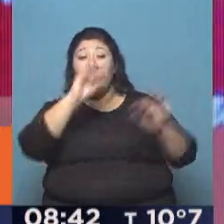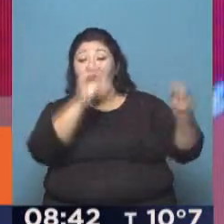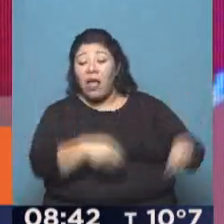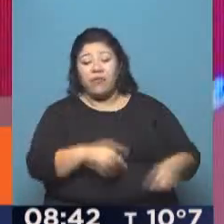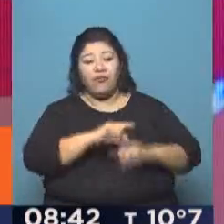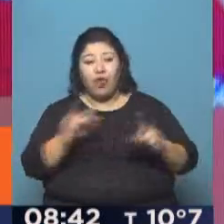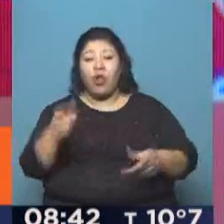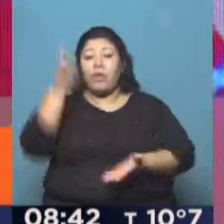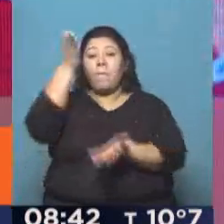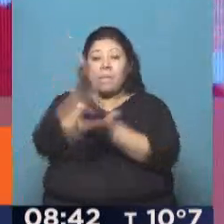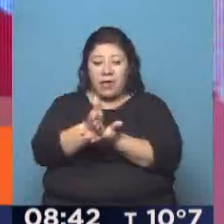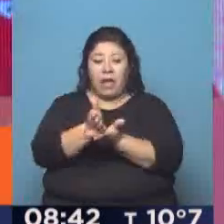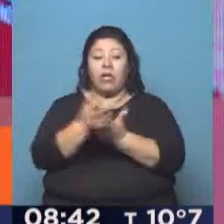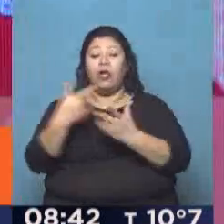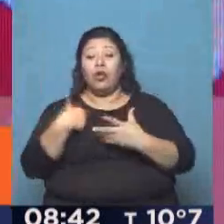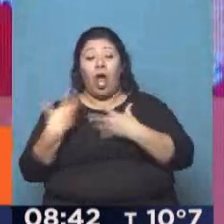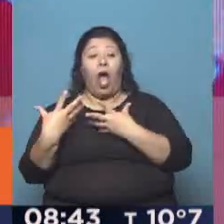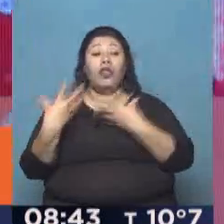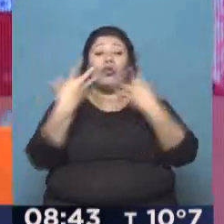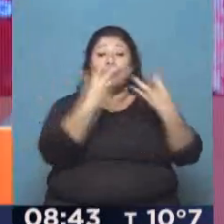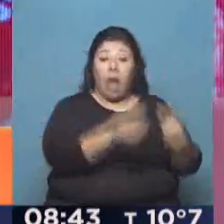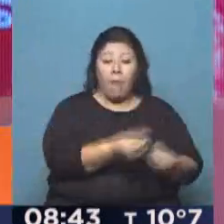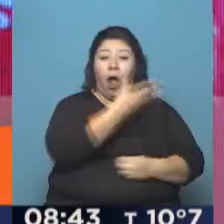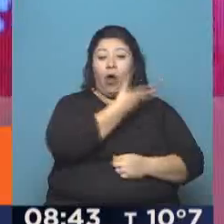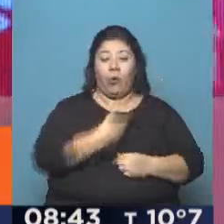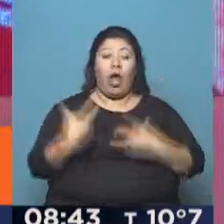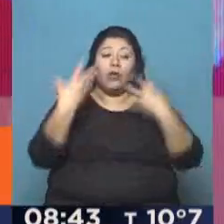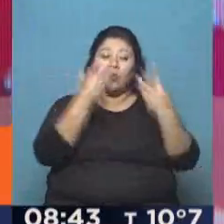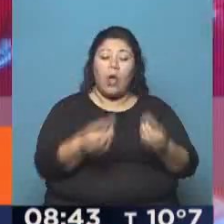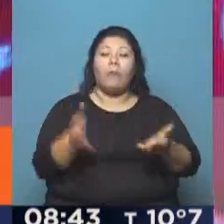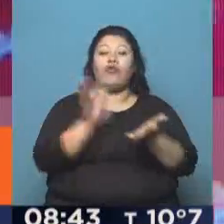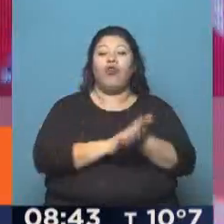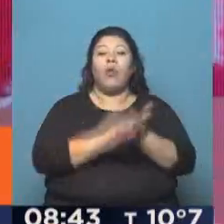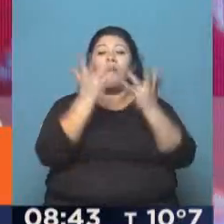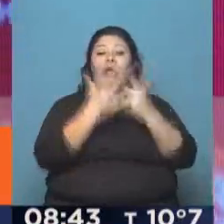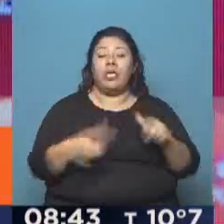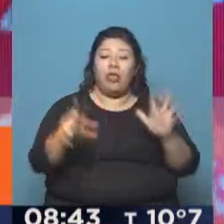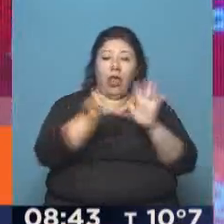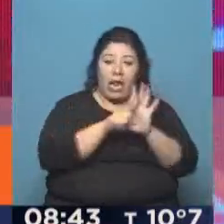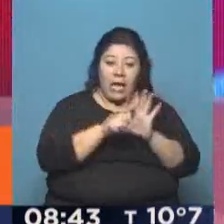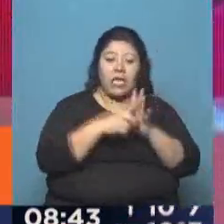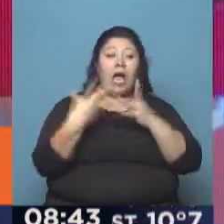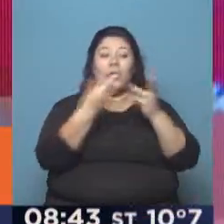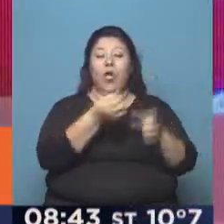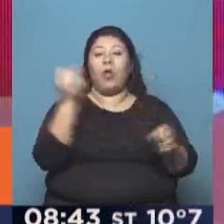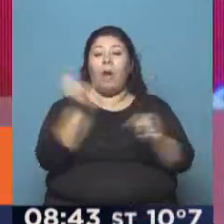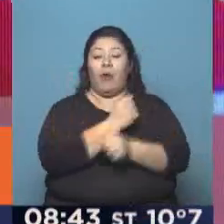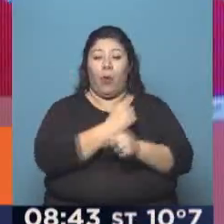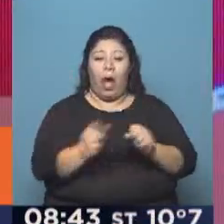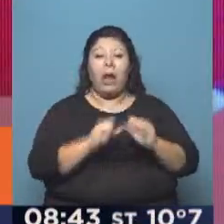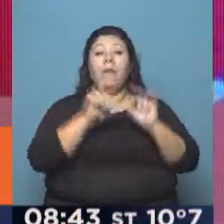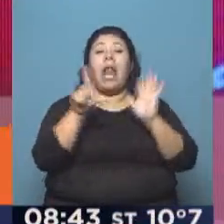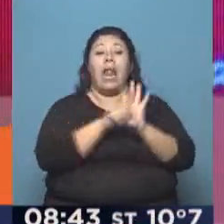el gobierno lo hemos hecho en todas las leyes que llegaron al congreso colaborando no solo para aprobarlas sino para que las leyes se mejoren